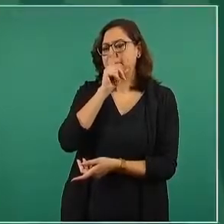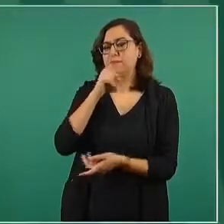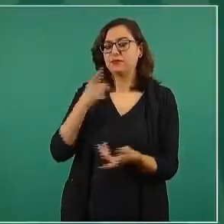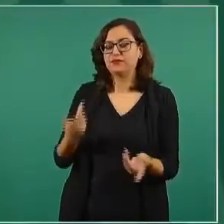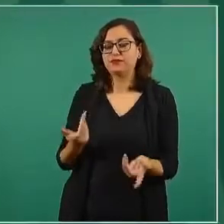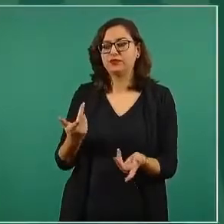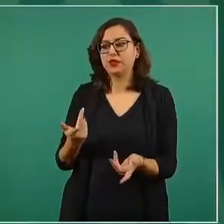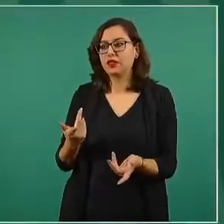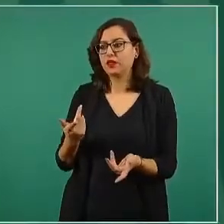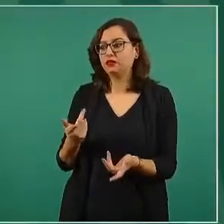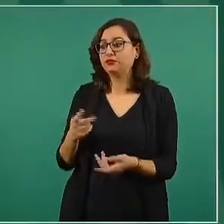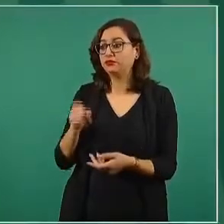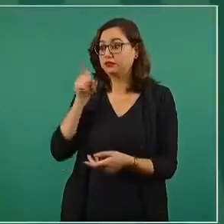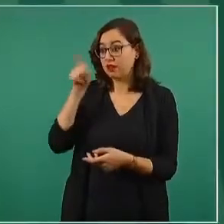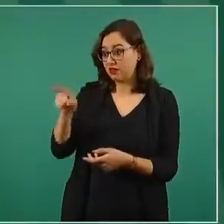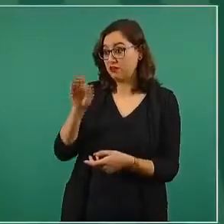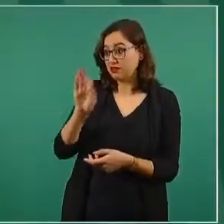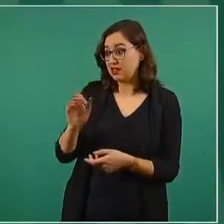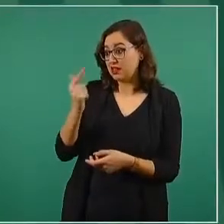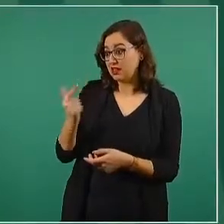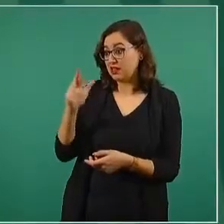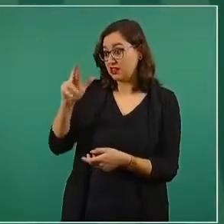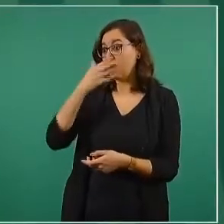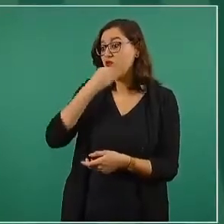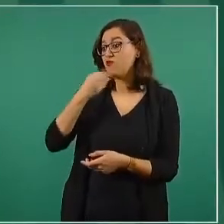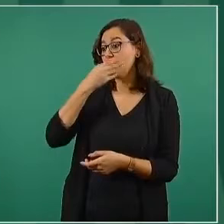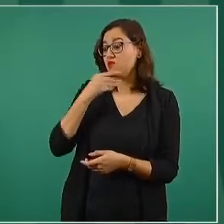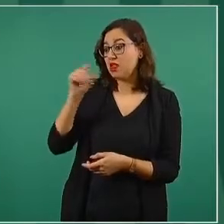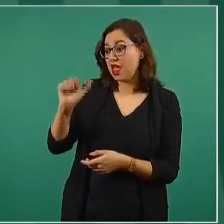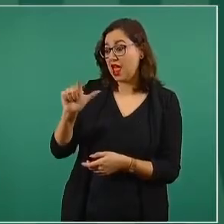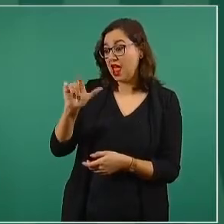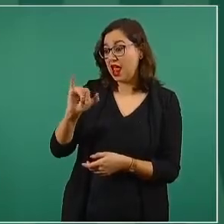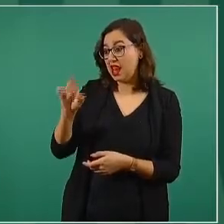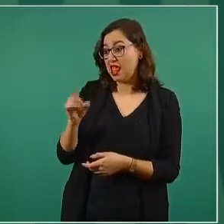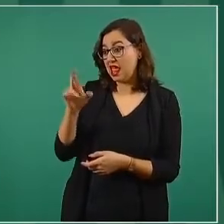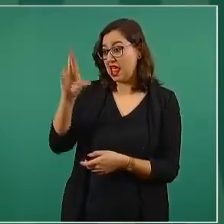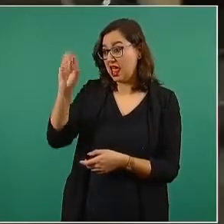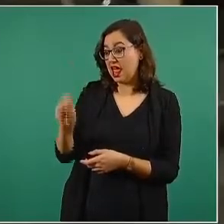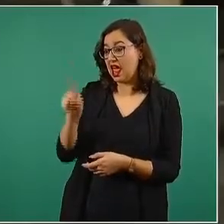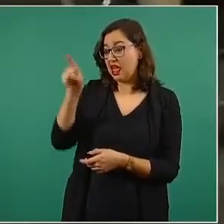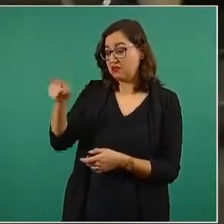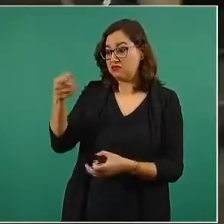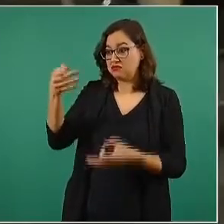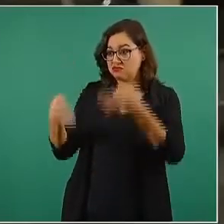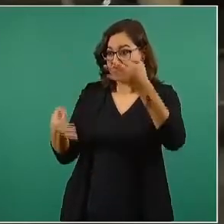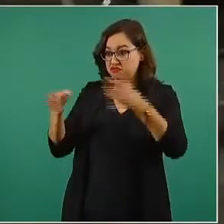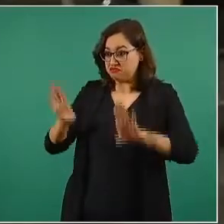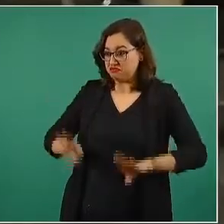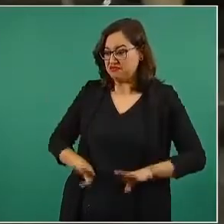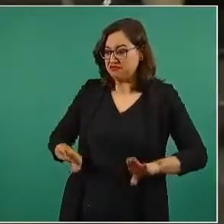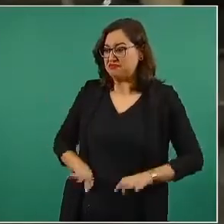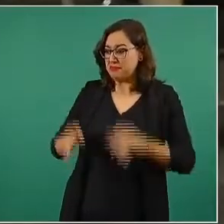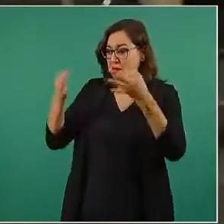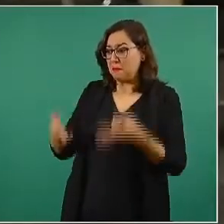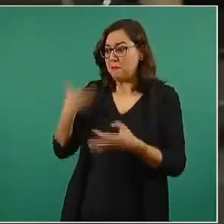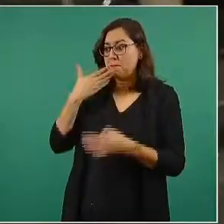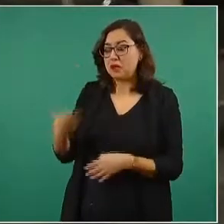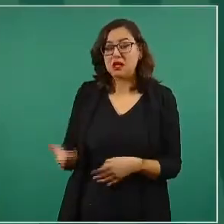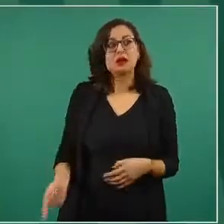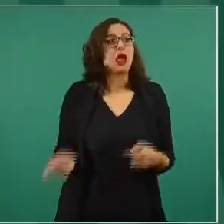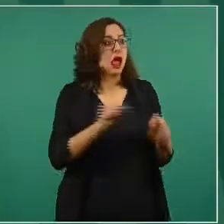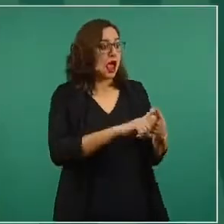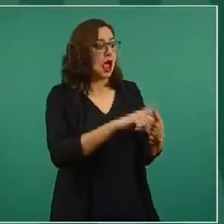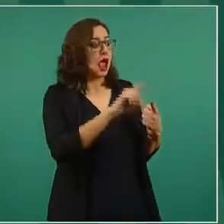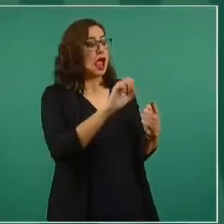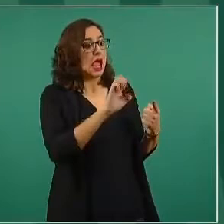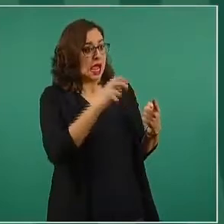Pero Alejandro Hertz es un hombre íntegro. Alejandro Encinas y Carla Quintana también. Igual, si por eso